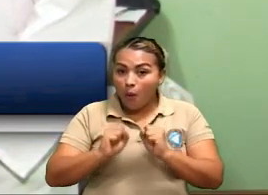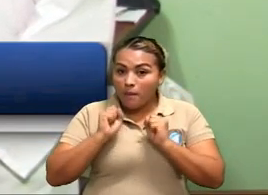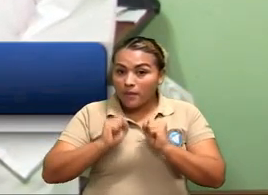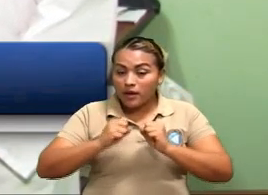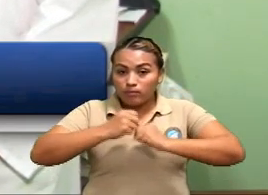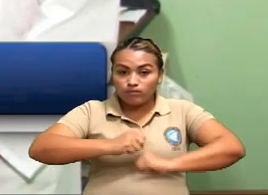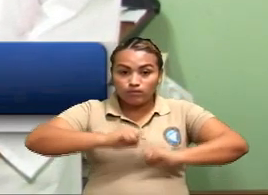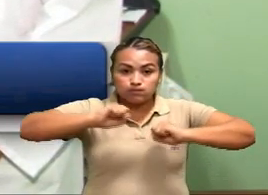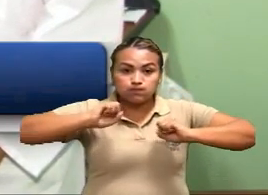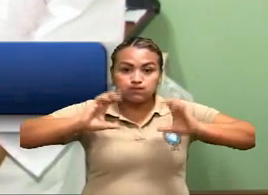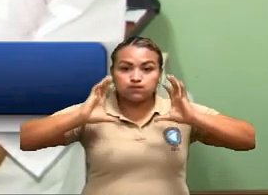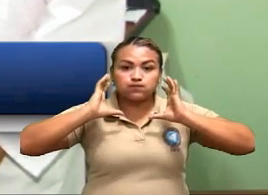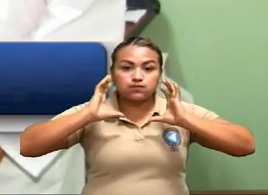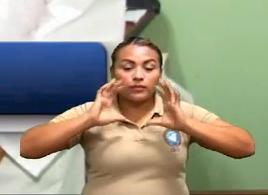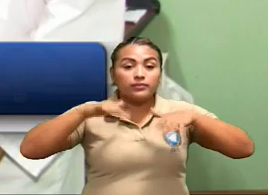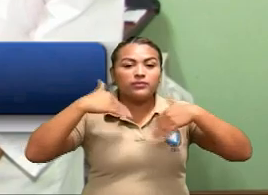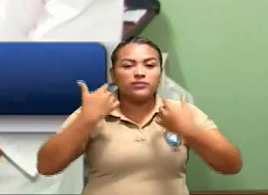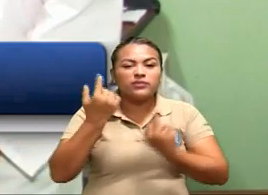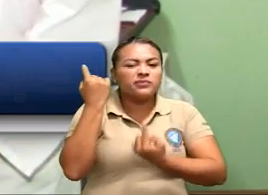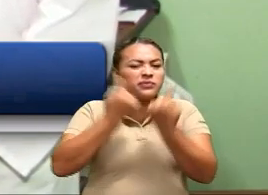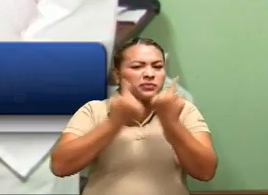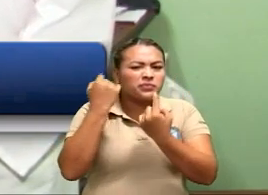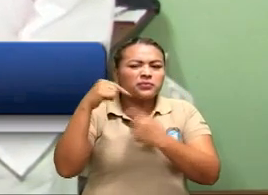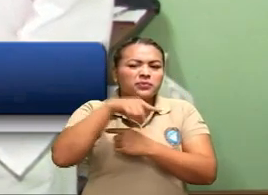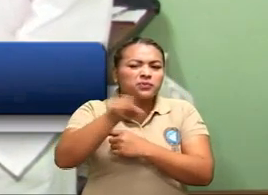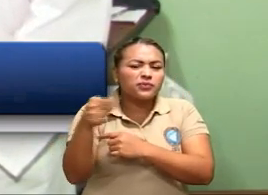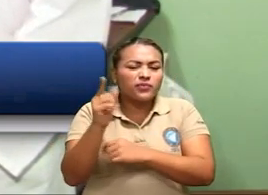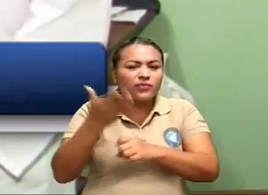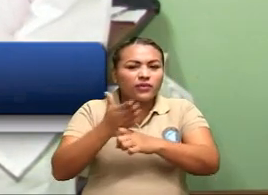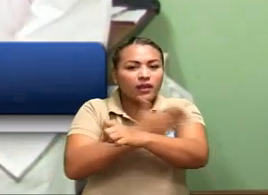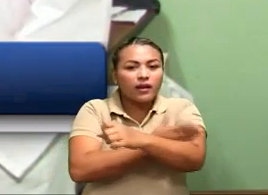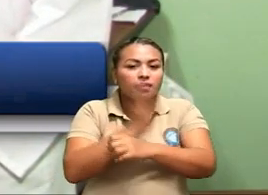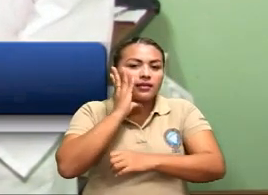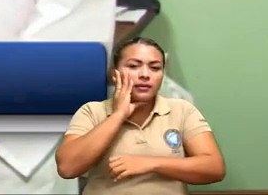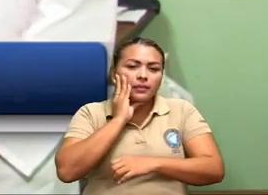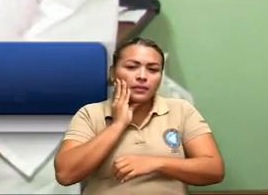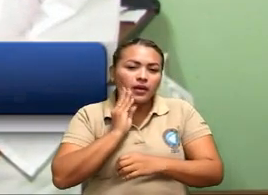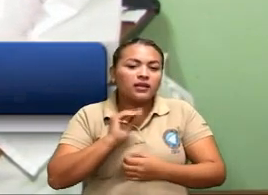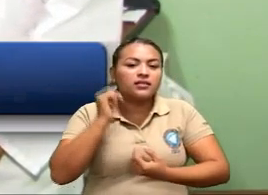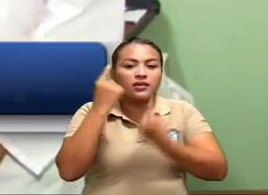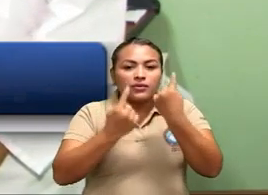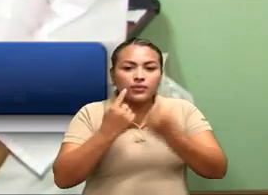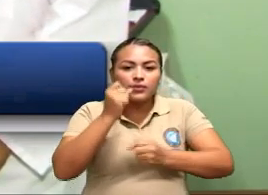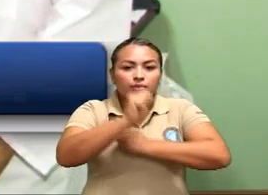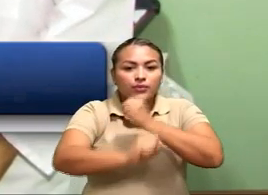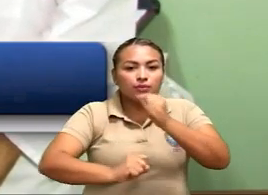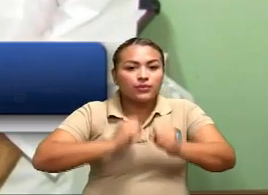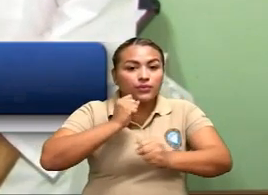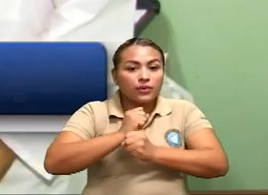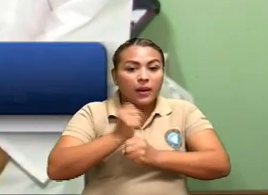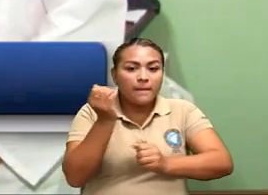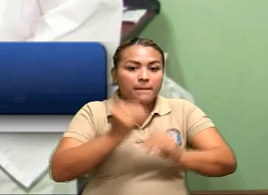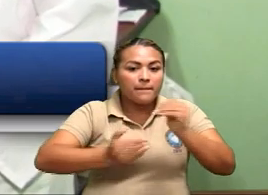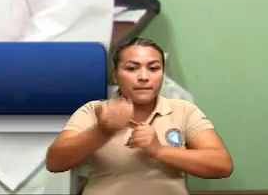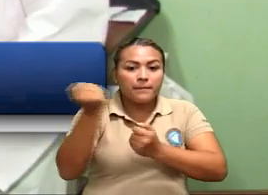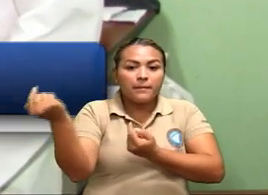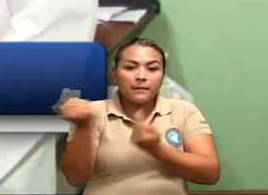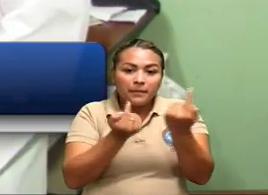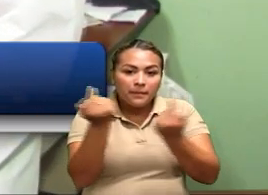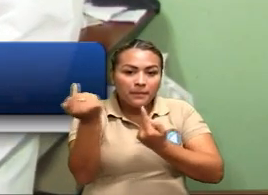de obesidad, ¿cuáles son, en su experiencia, ¿verdad?, que usted atiende aquí, cuáles son las edades en que más acuden? Bueno,